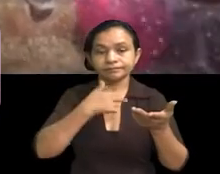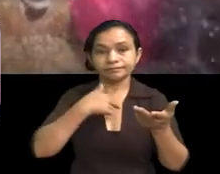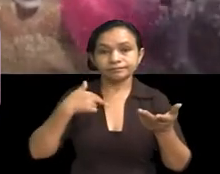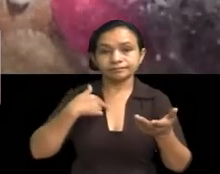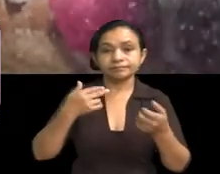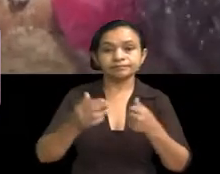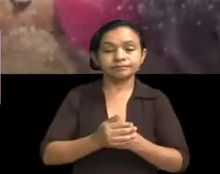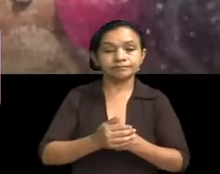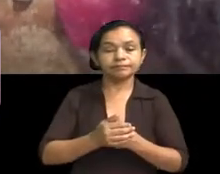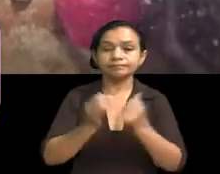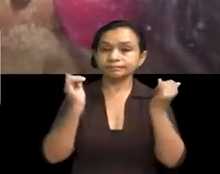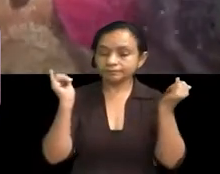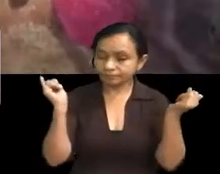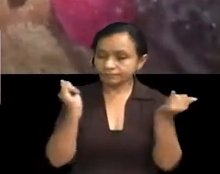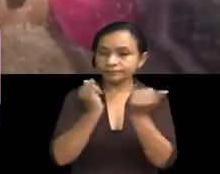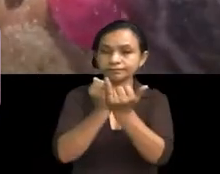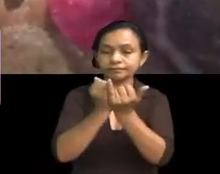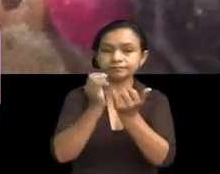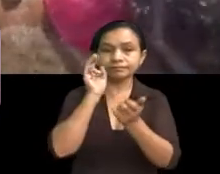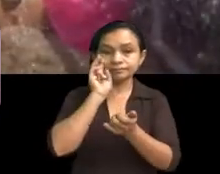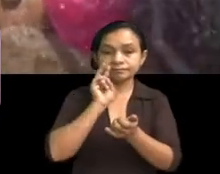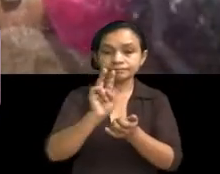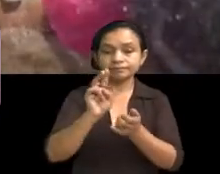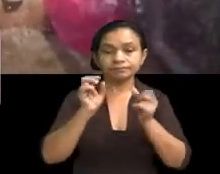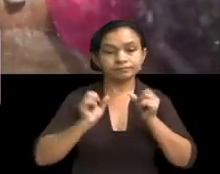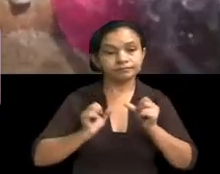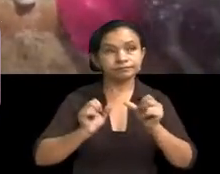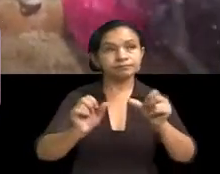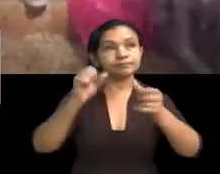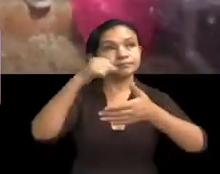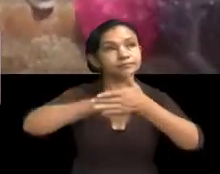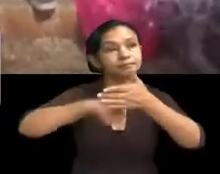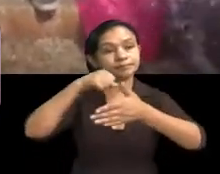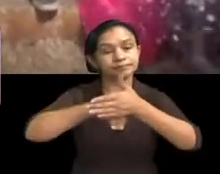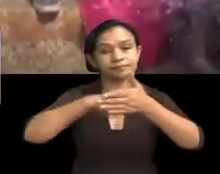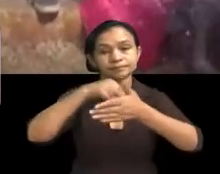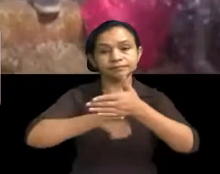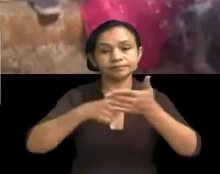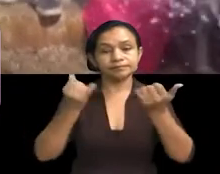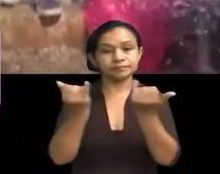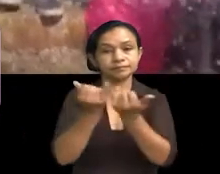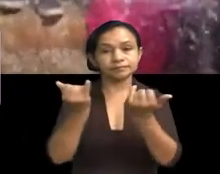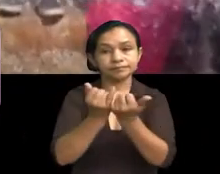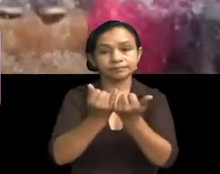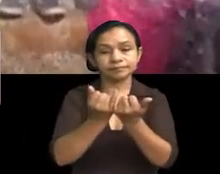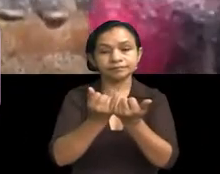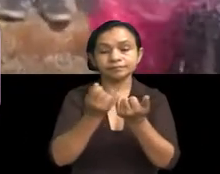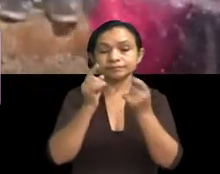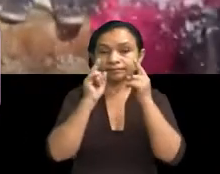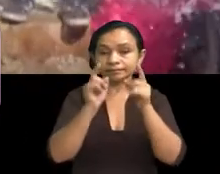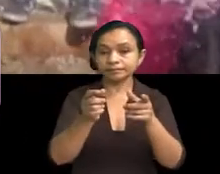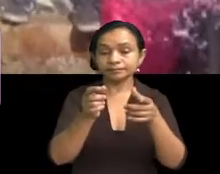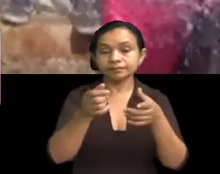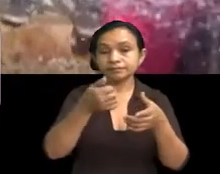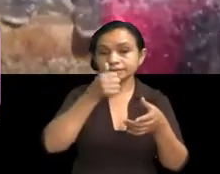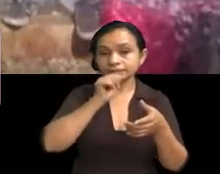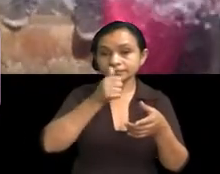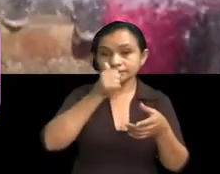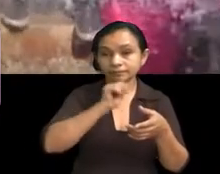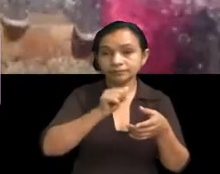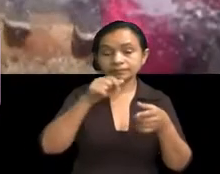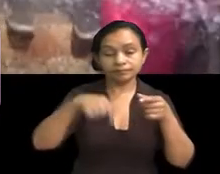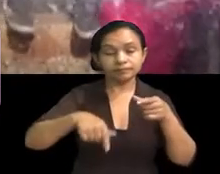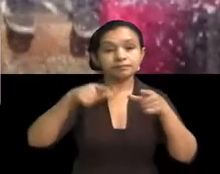Y también está previsto seguir fortaleciendo el sistema de tratamiento de las aguas residuales